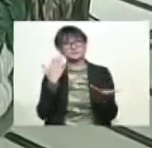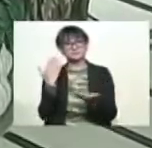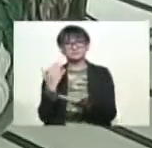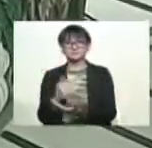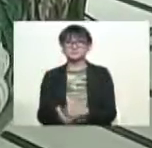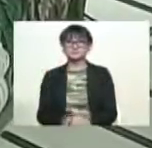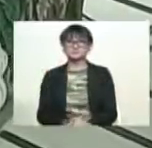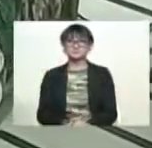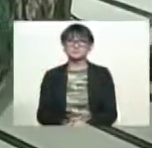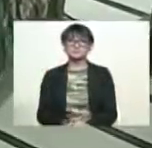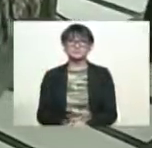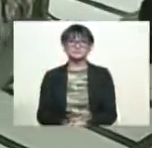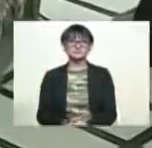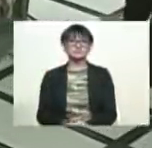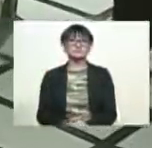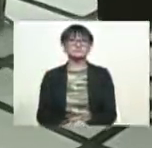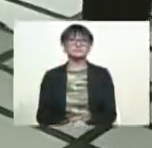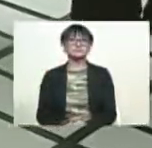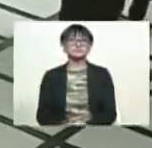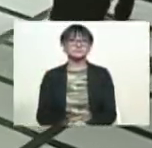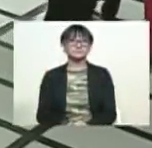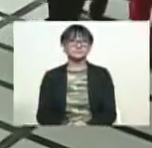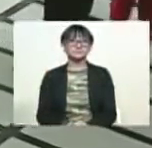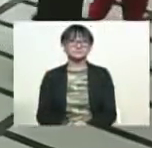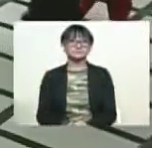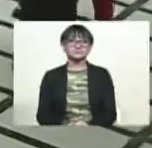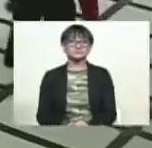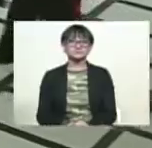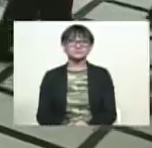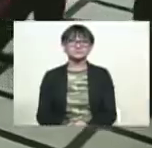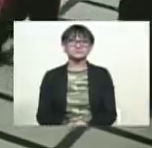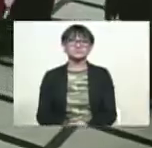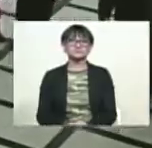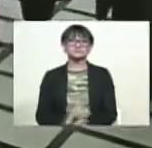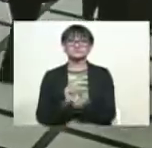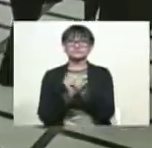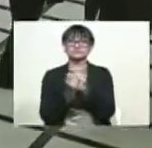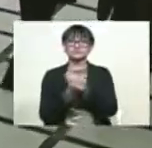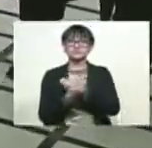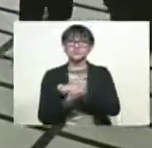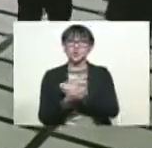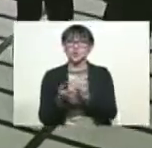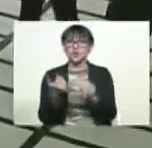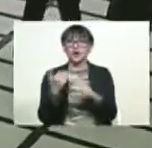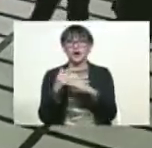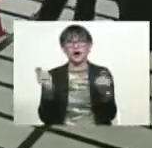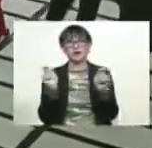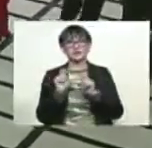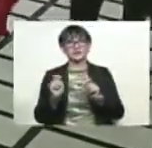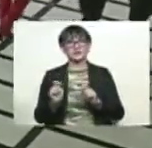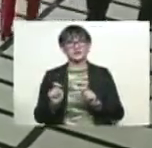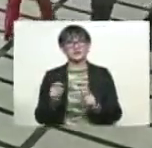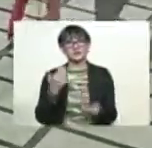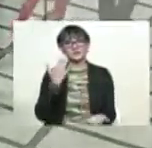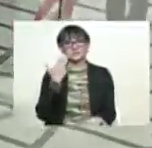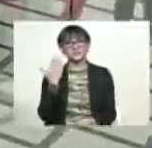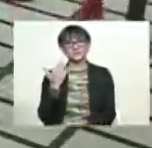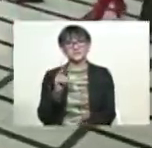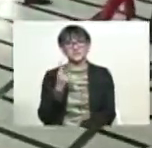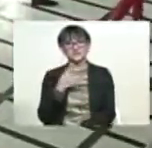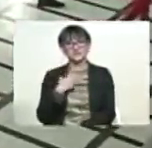que podemos ver en todos los follajes del mural. Correcto, es una restauración artística. Aquí con nosotros nos acompaña